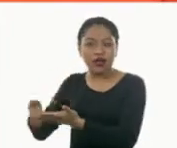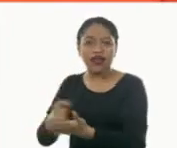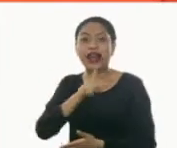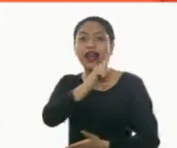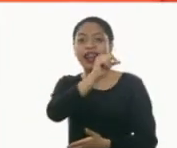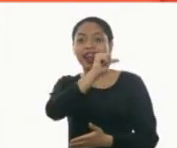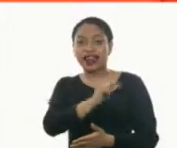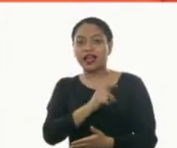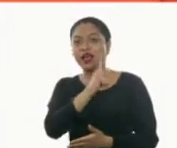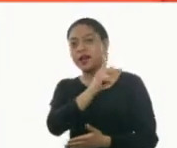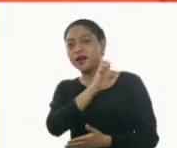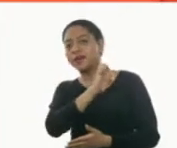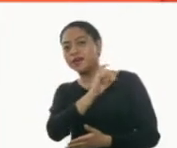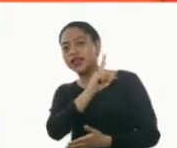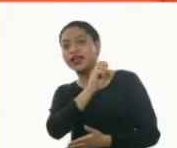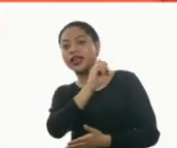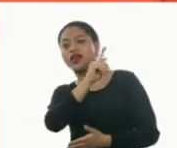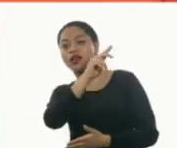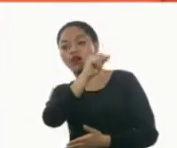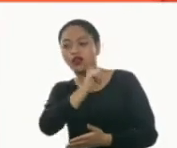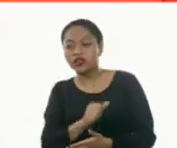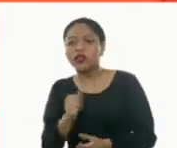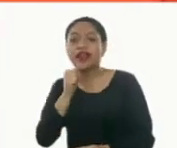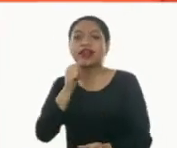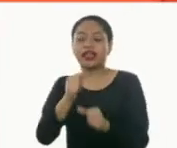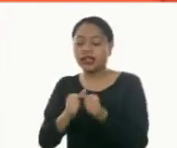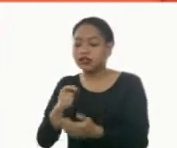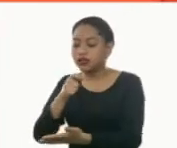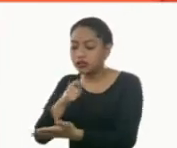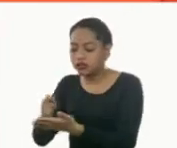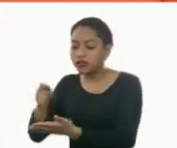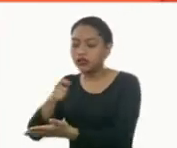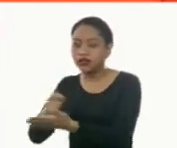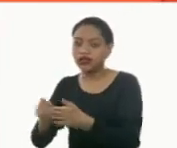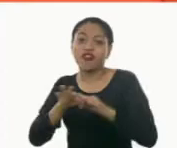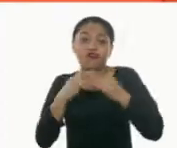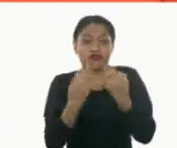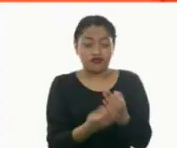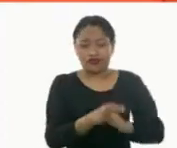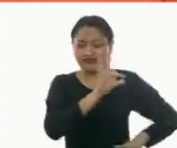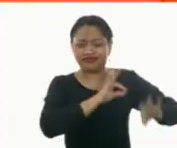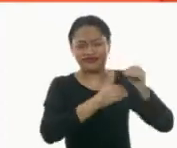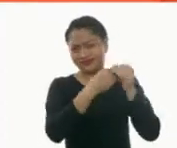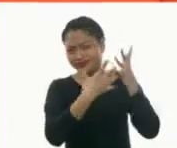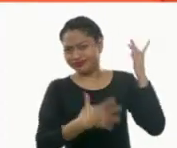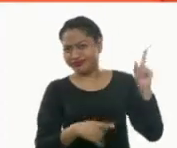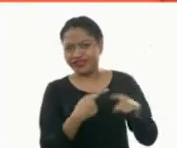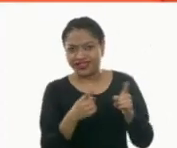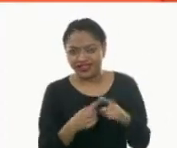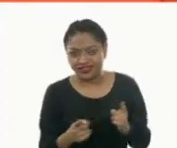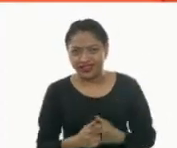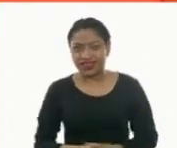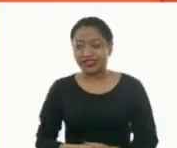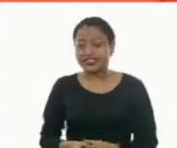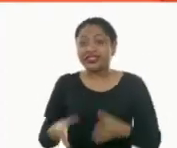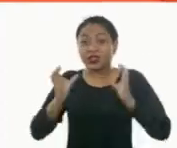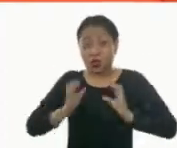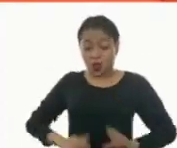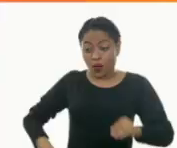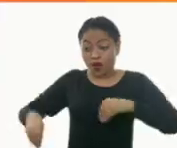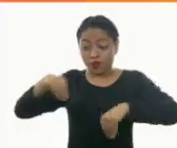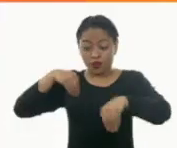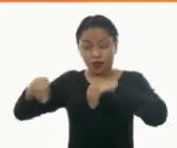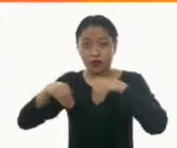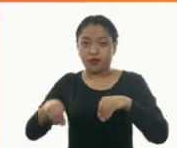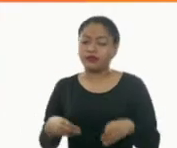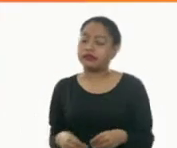pelota. Y entonces, pero hay toda una metodología para enseñar cada gesto, no es nada más así. O sea, hay 6